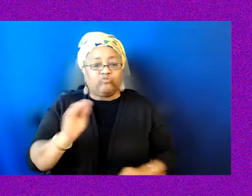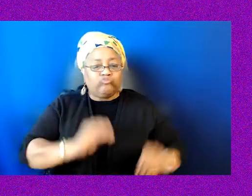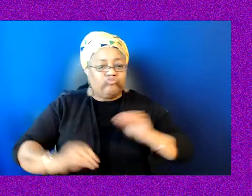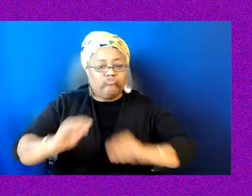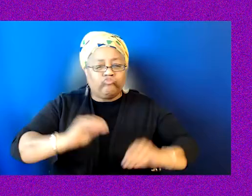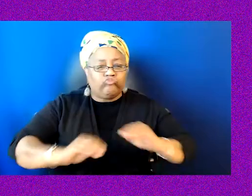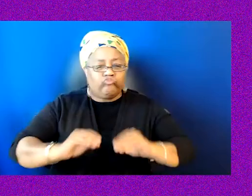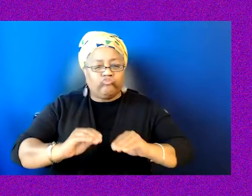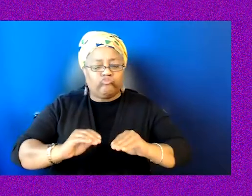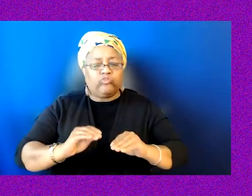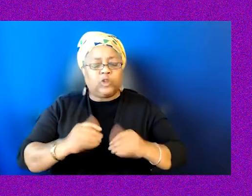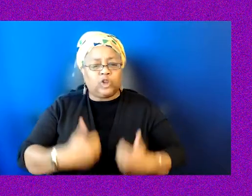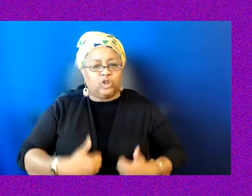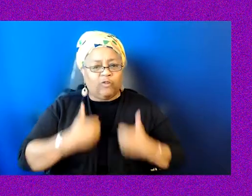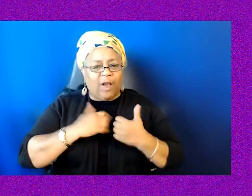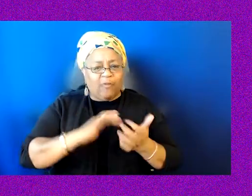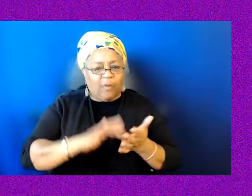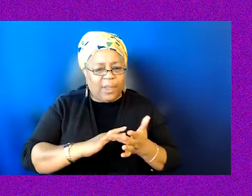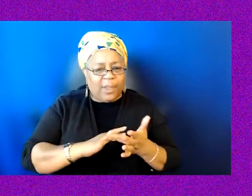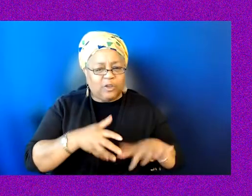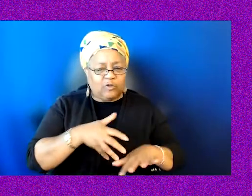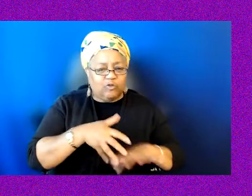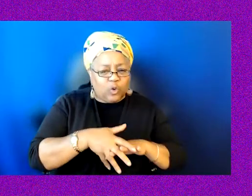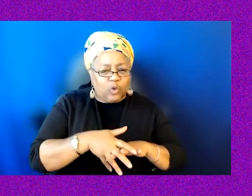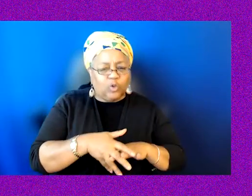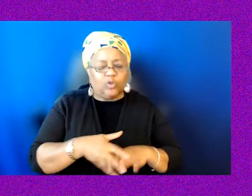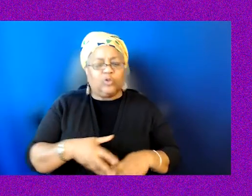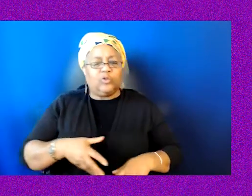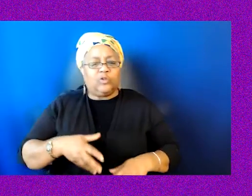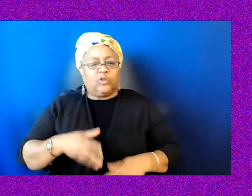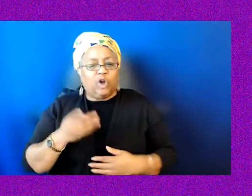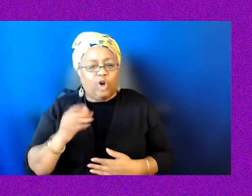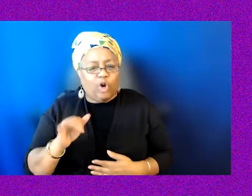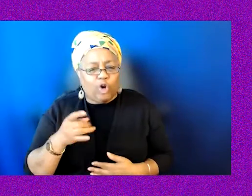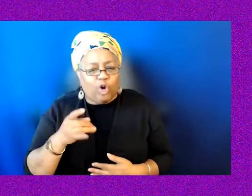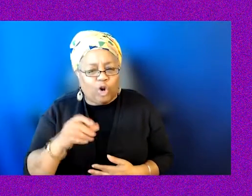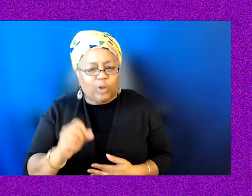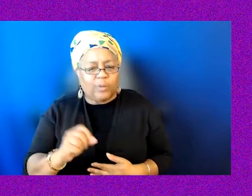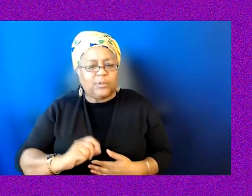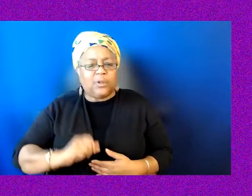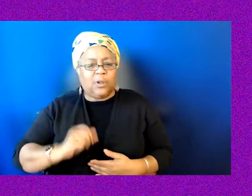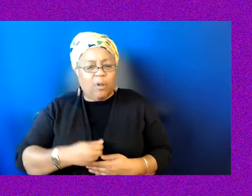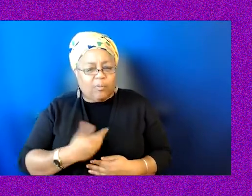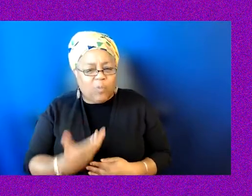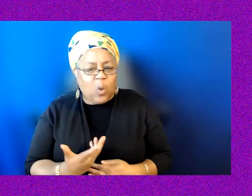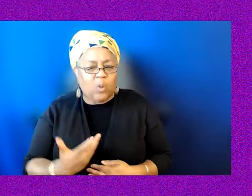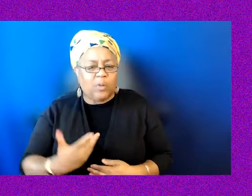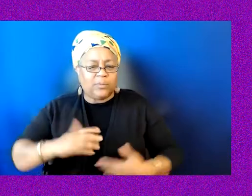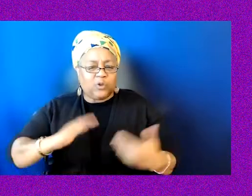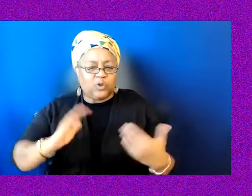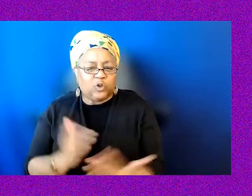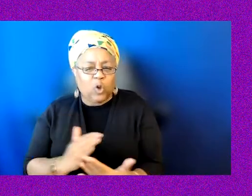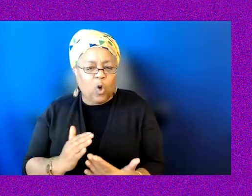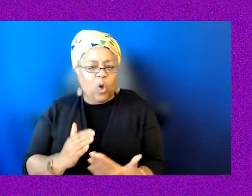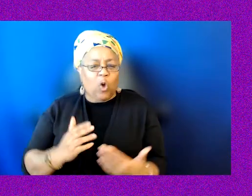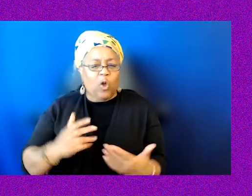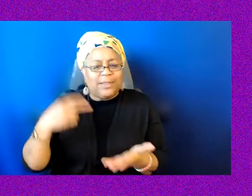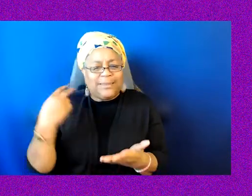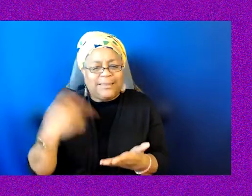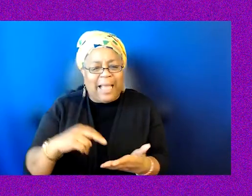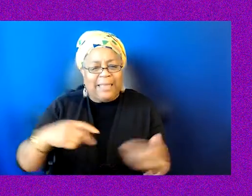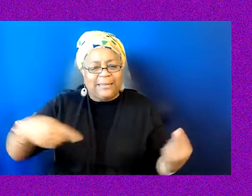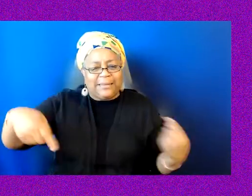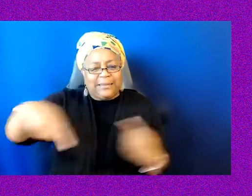tenían su medicina de sobrevivencia, hierbas, poemas y